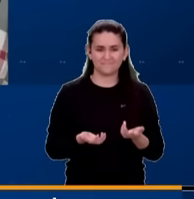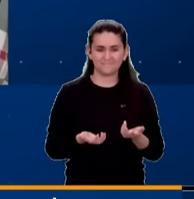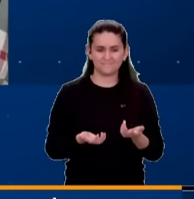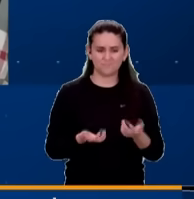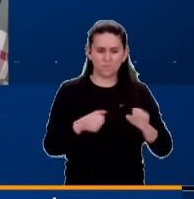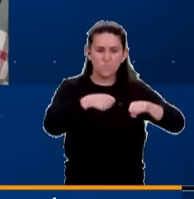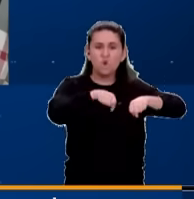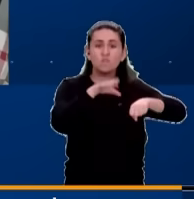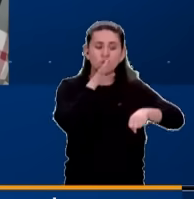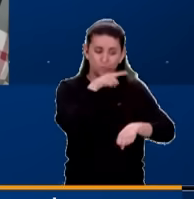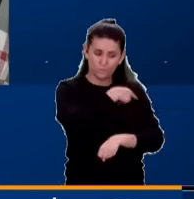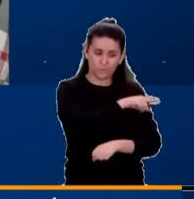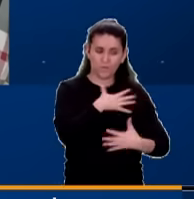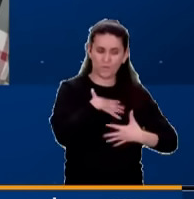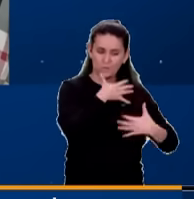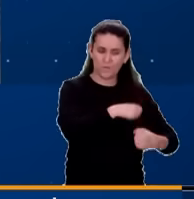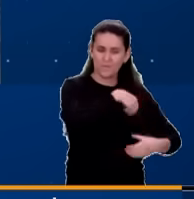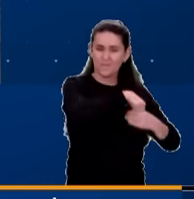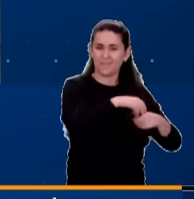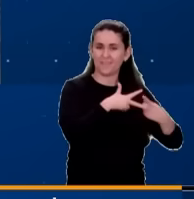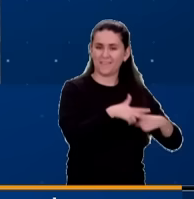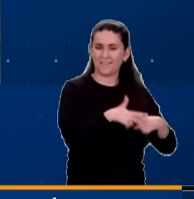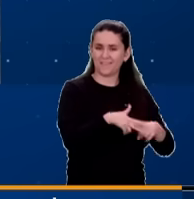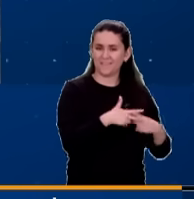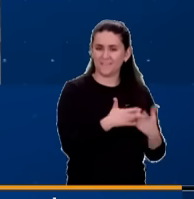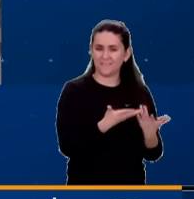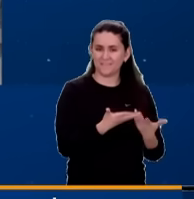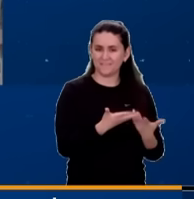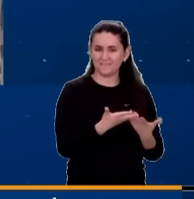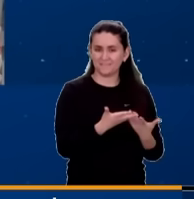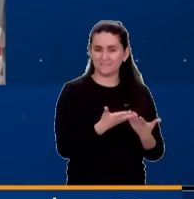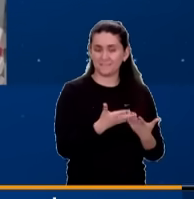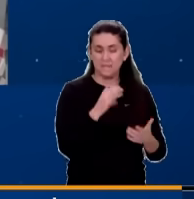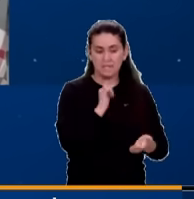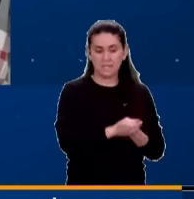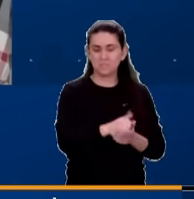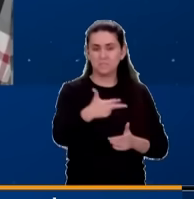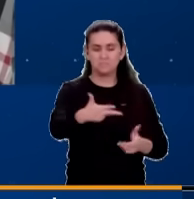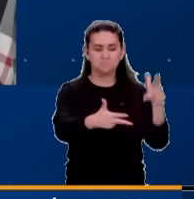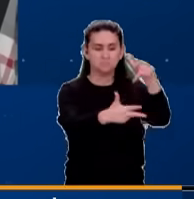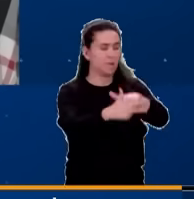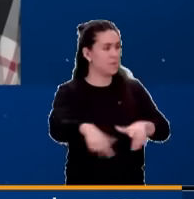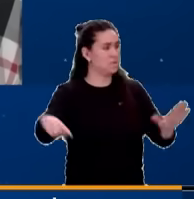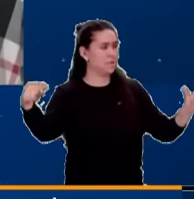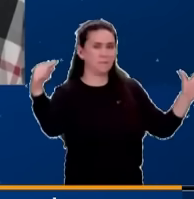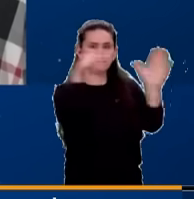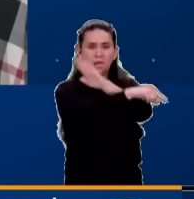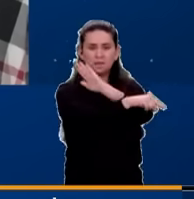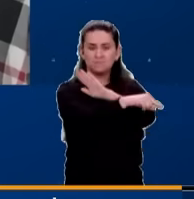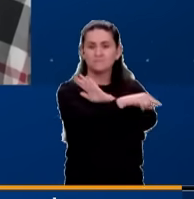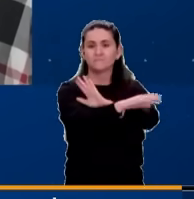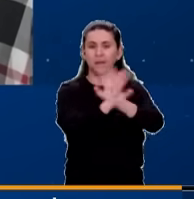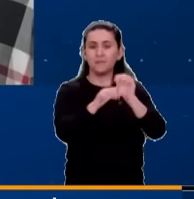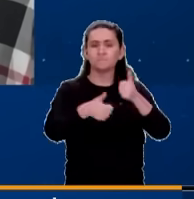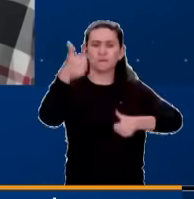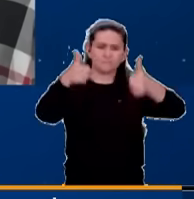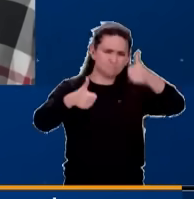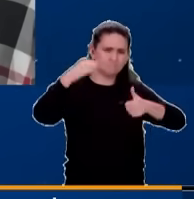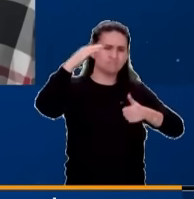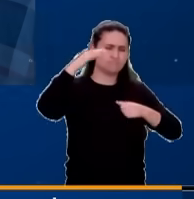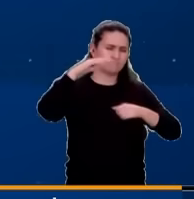taller, y ya, y eso fue lo que todo, ya se fue a la fuga, y pues ahí ya comenzaron a llegar todas las demás